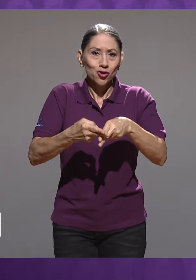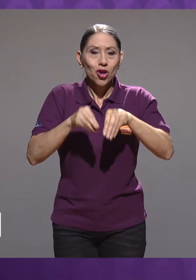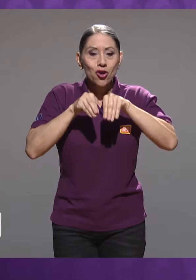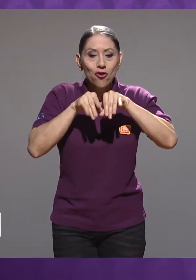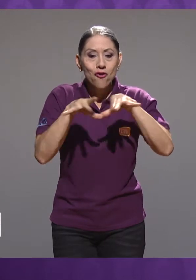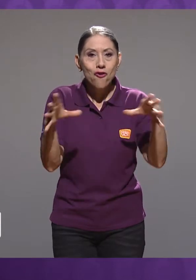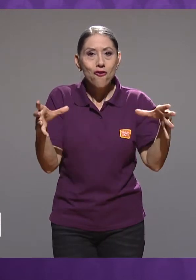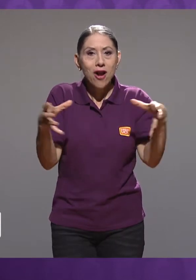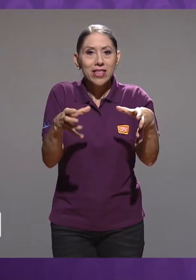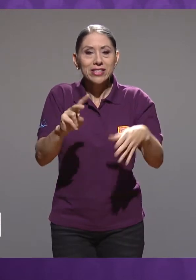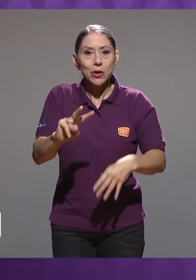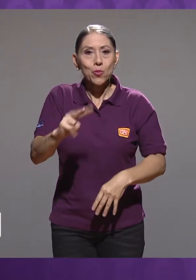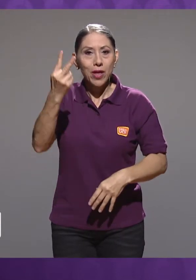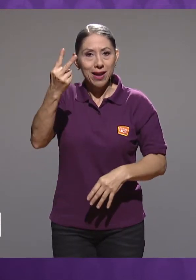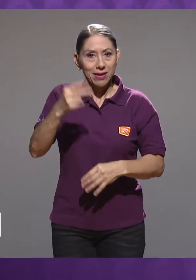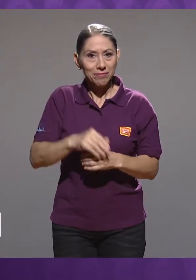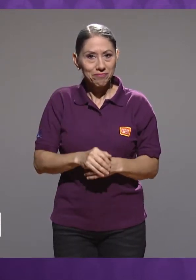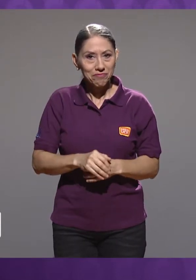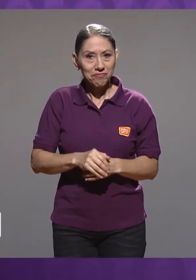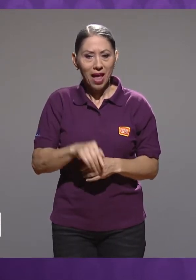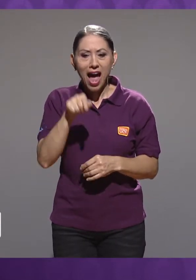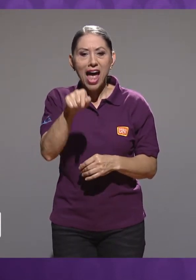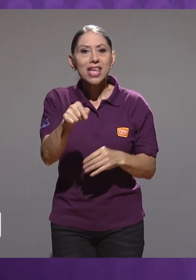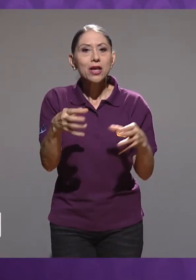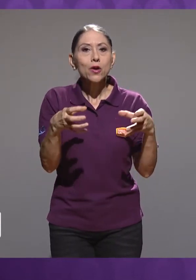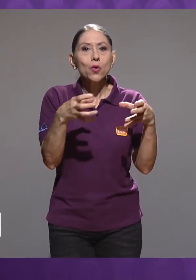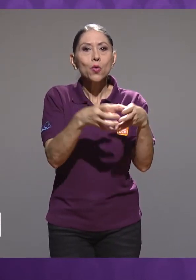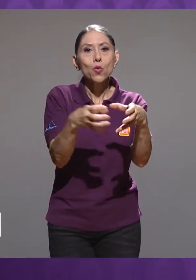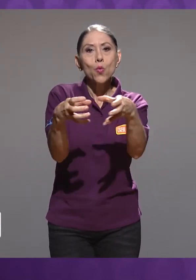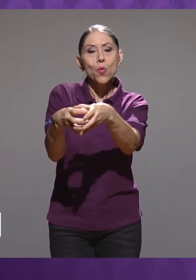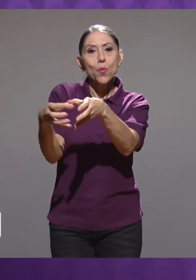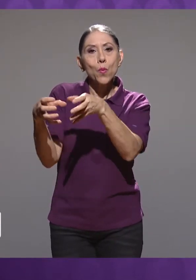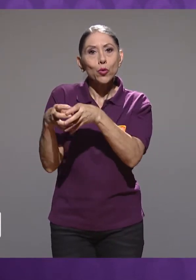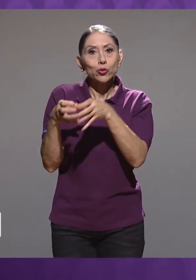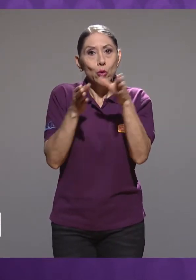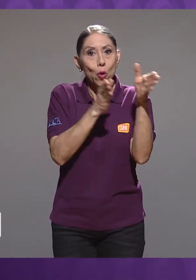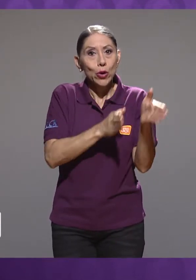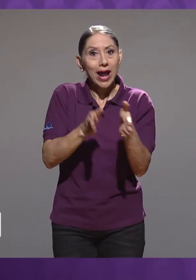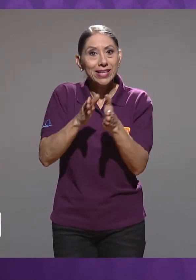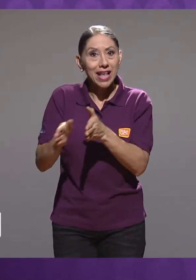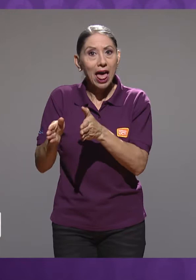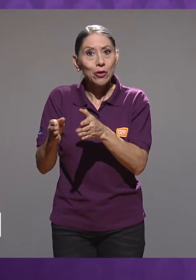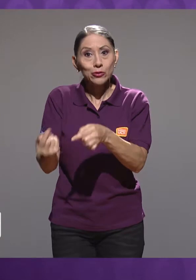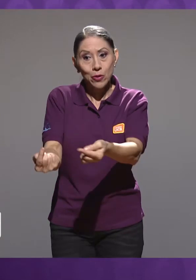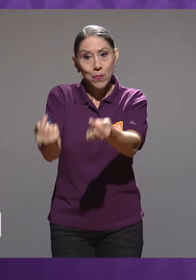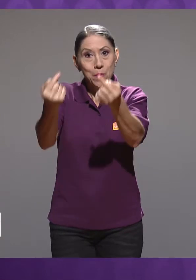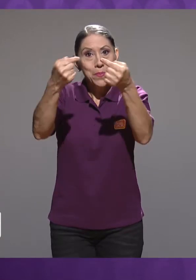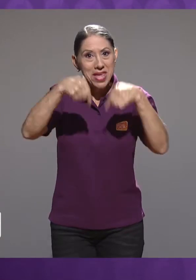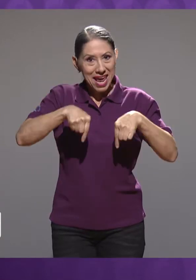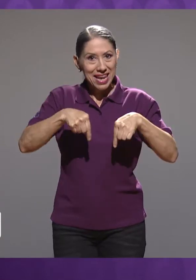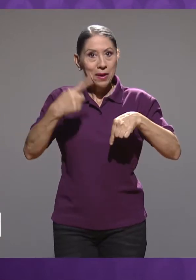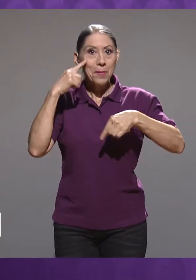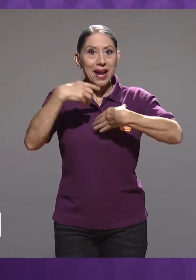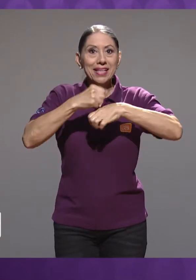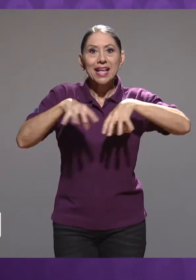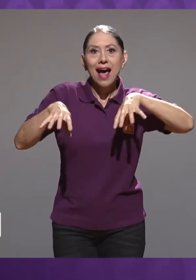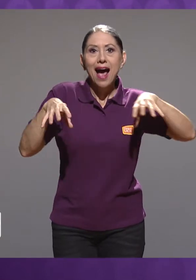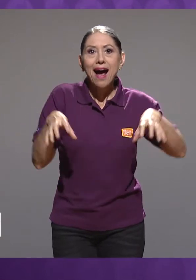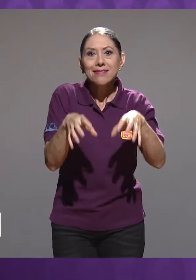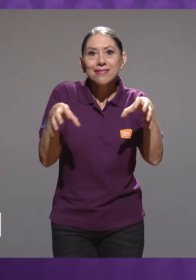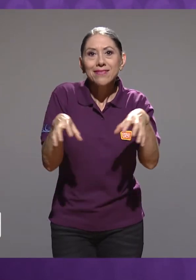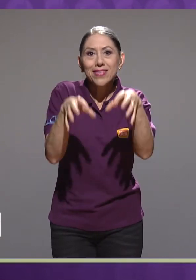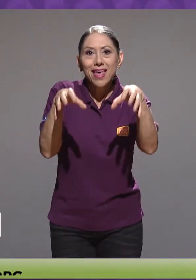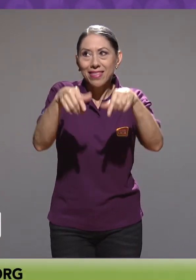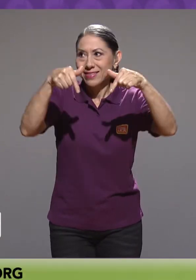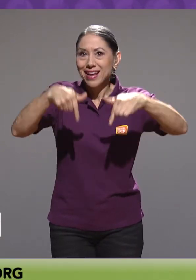secundaria, donde grupos organizados vienen a generar dinámicas dentro de los centros